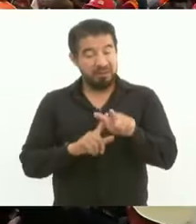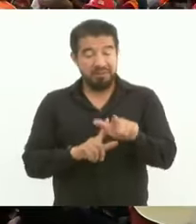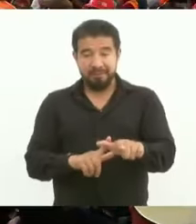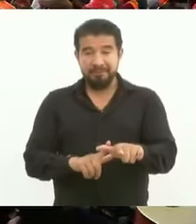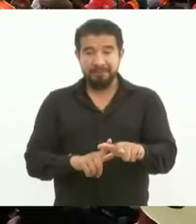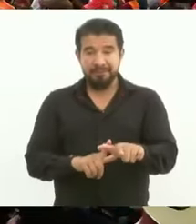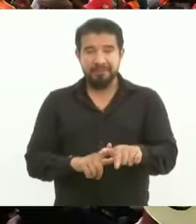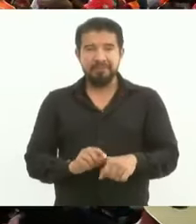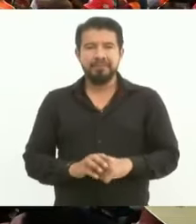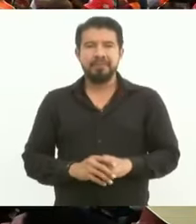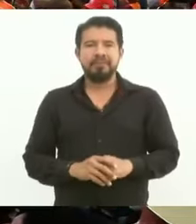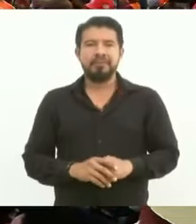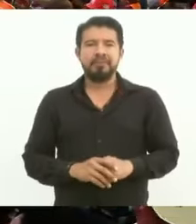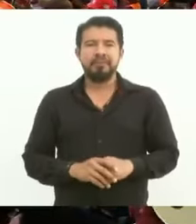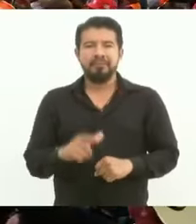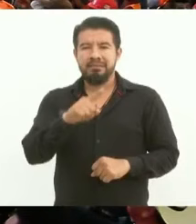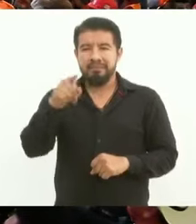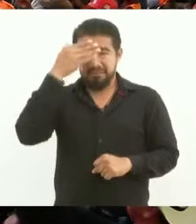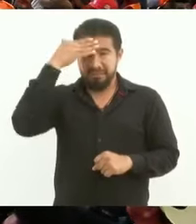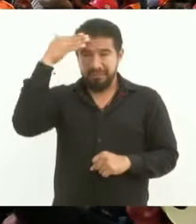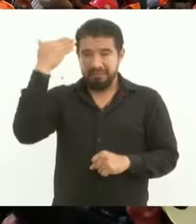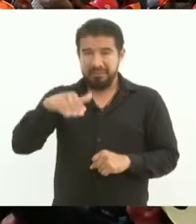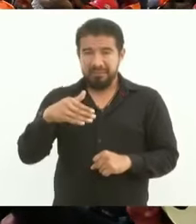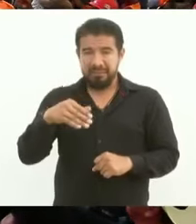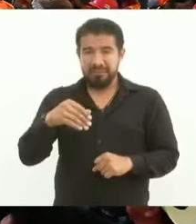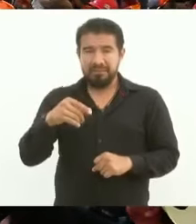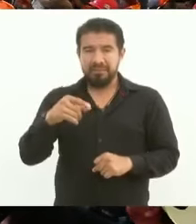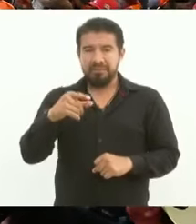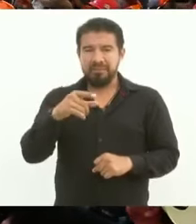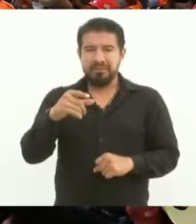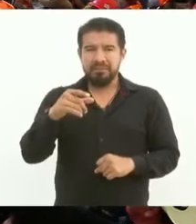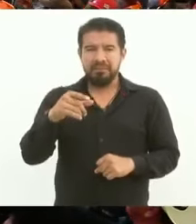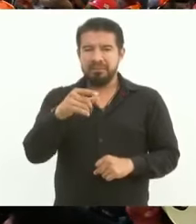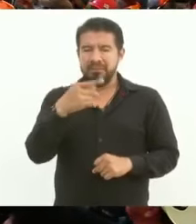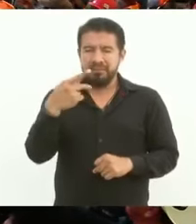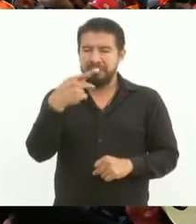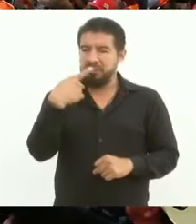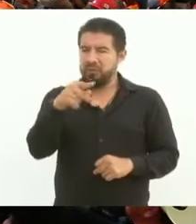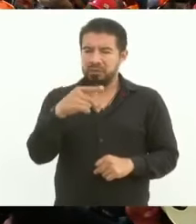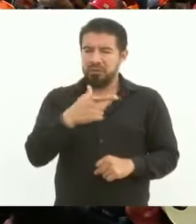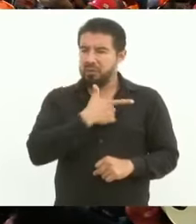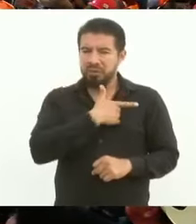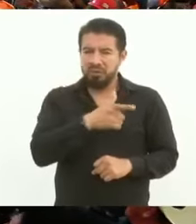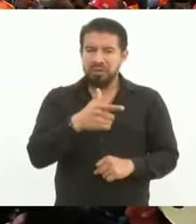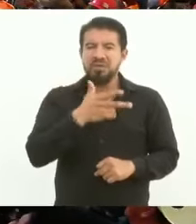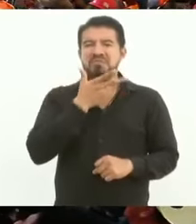Entonces, pues ¿saben qué? Aunque no le guste a los machines,